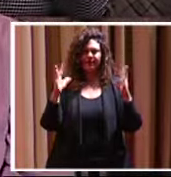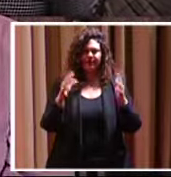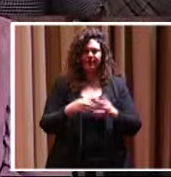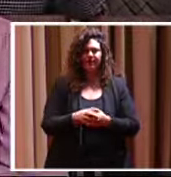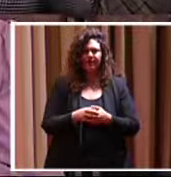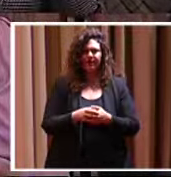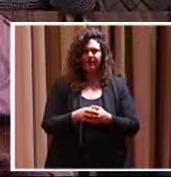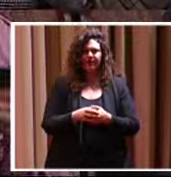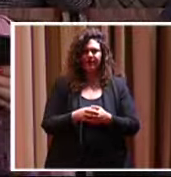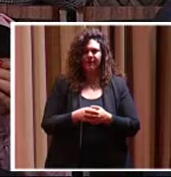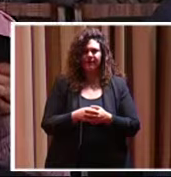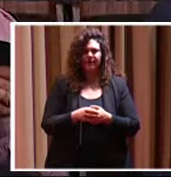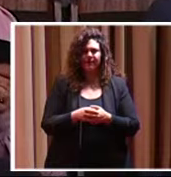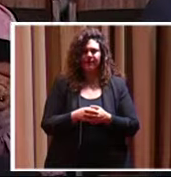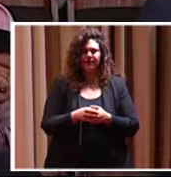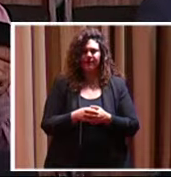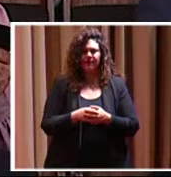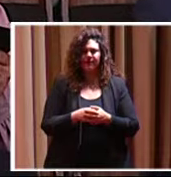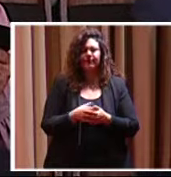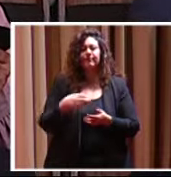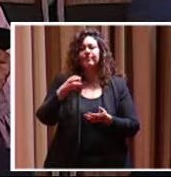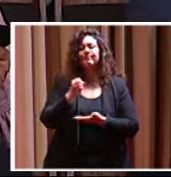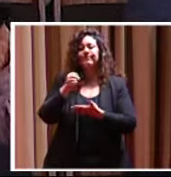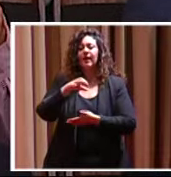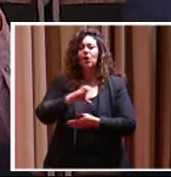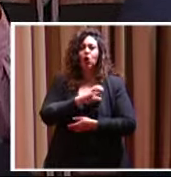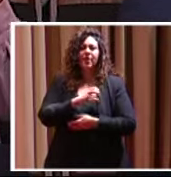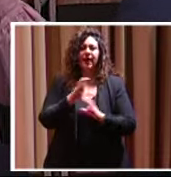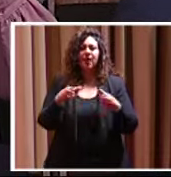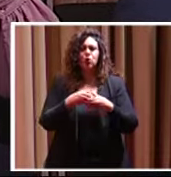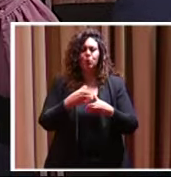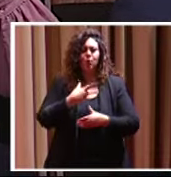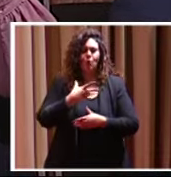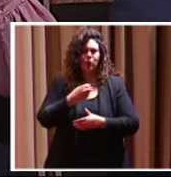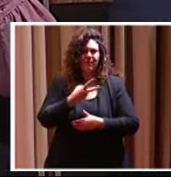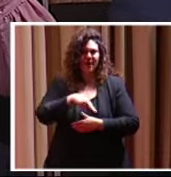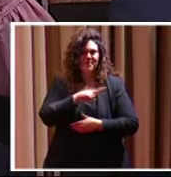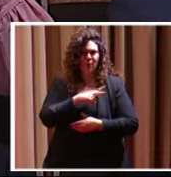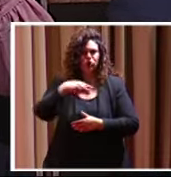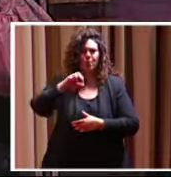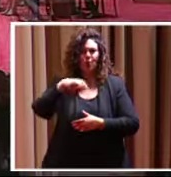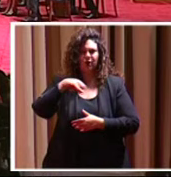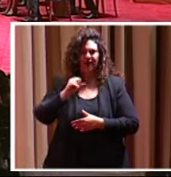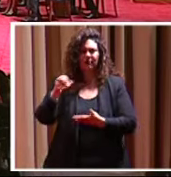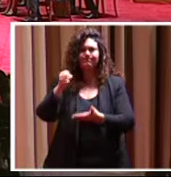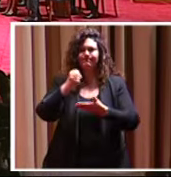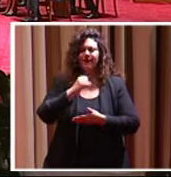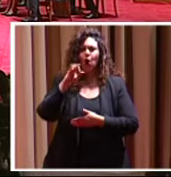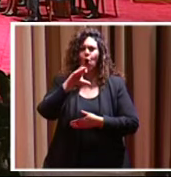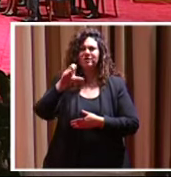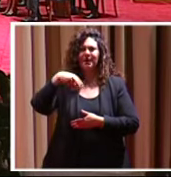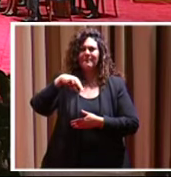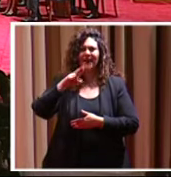Entrega doña Mónica Rodríguez Gallego, concejal del Grupo Municipal Vox. Recoge José María